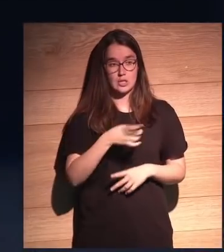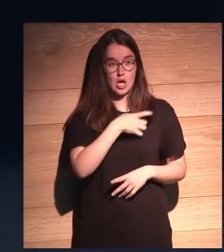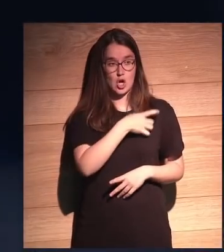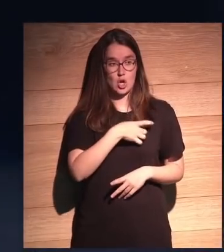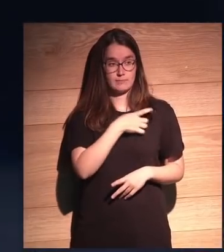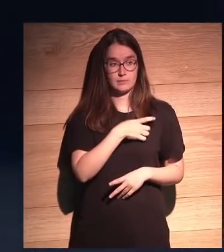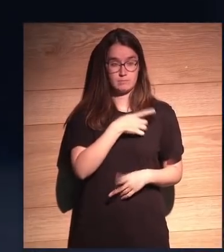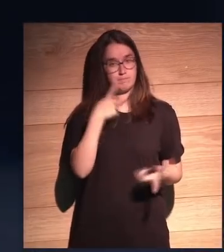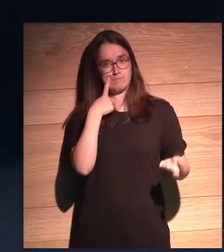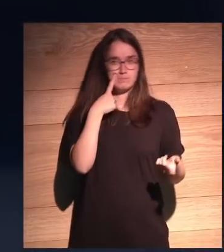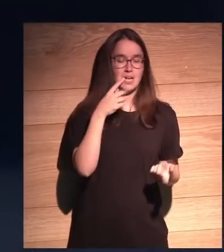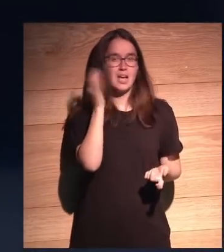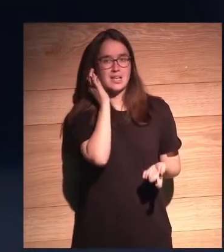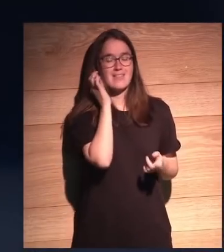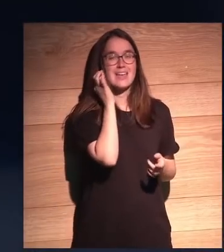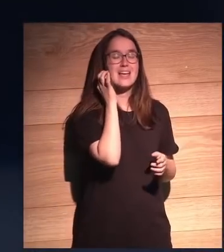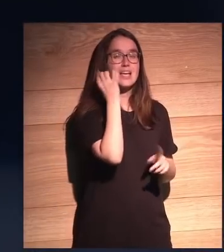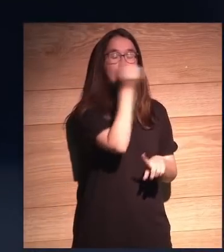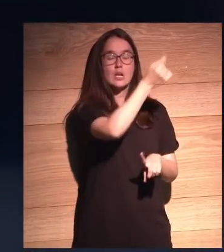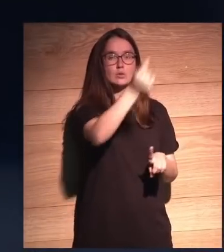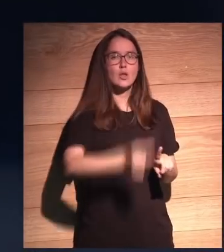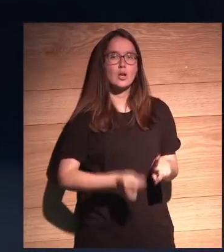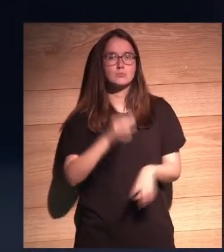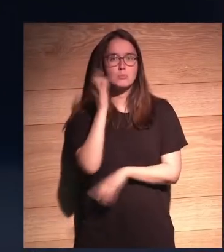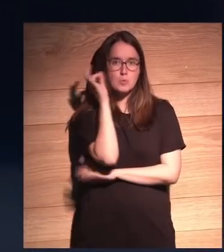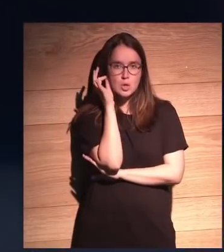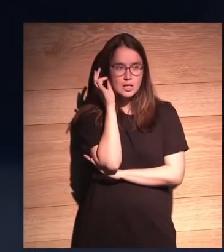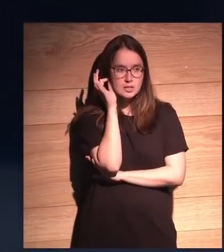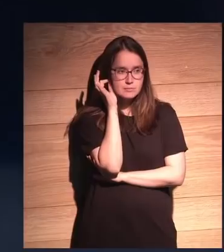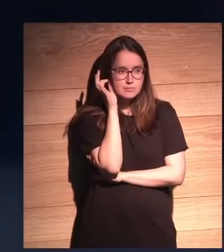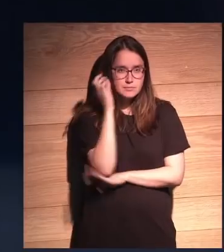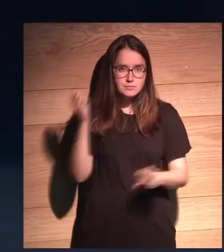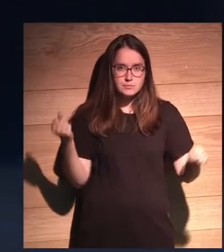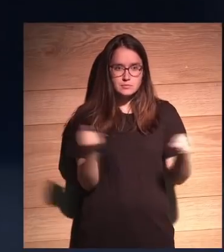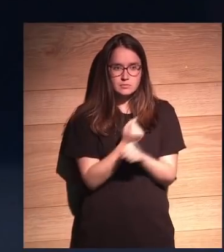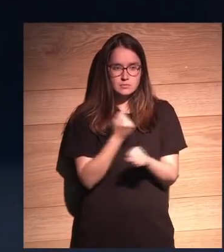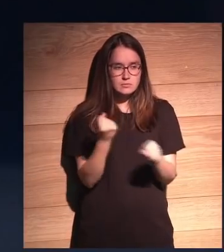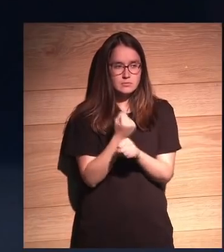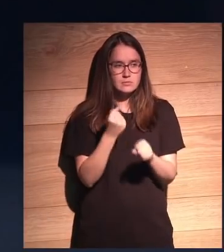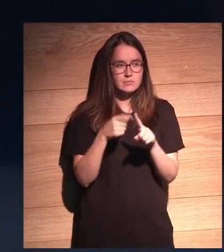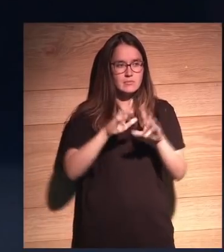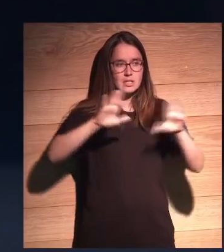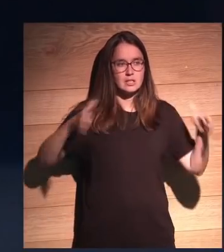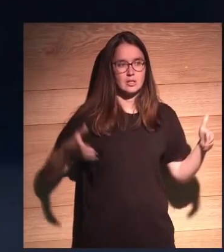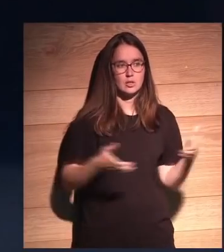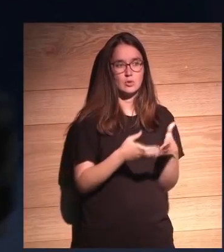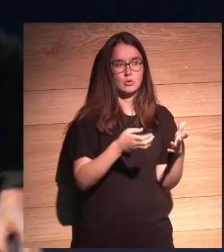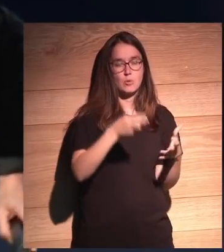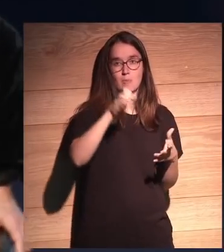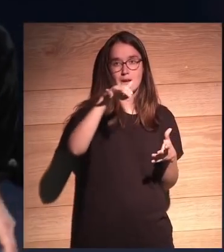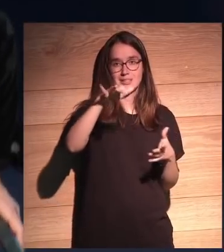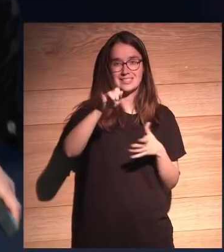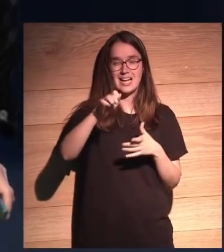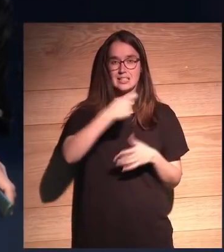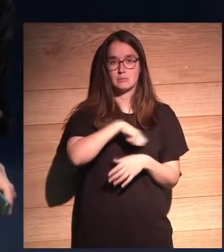ella sobre ilustradoras, mujeres ilustradoras que trabajaron para el grupo Prensa Española,